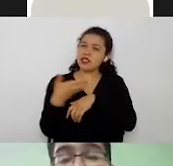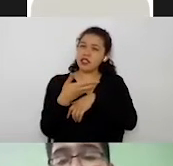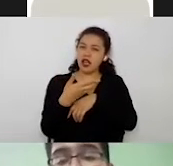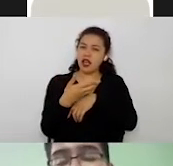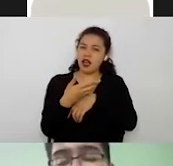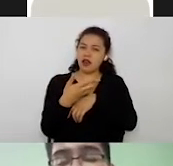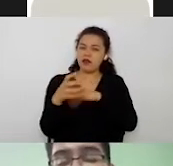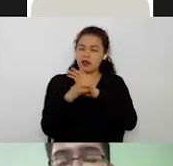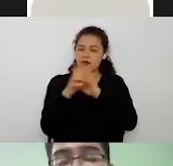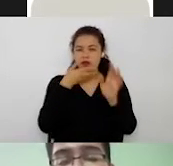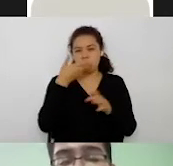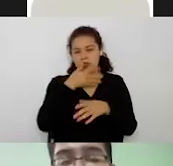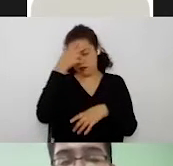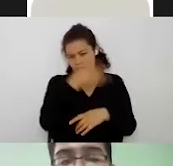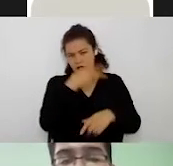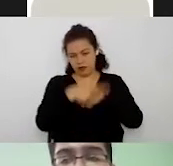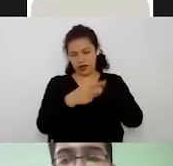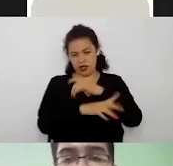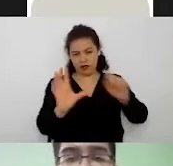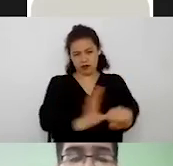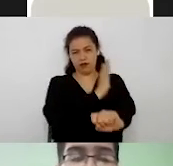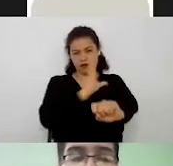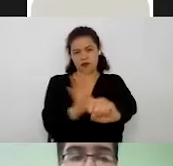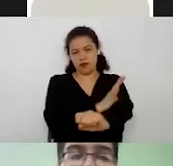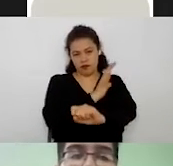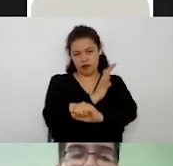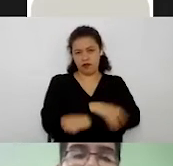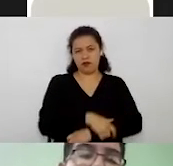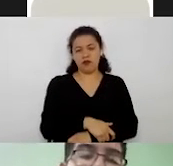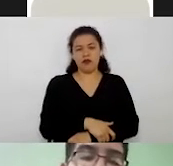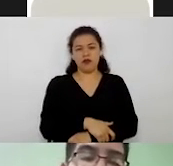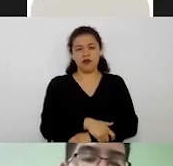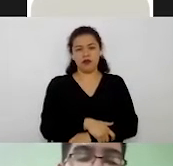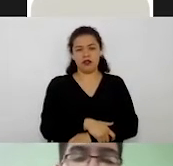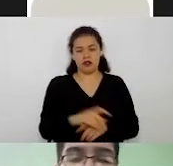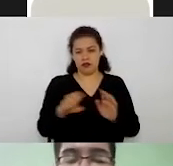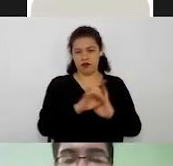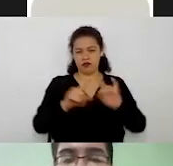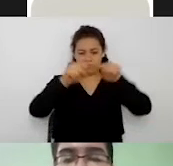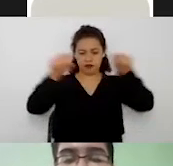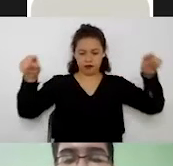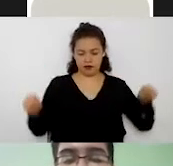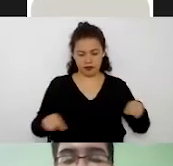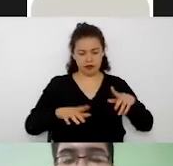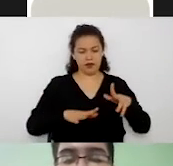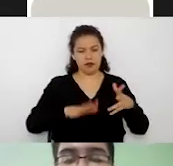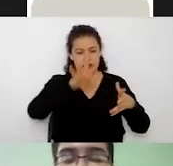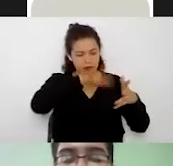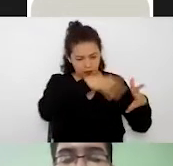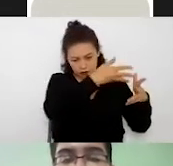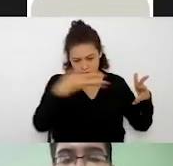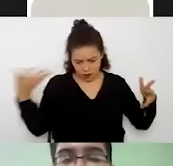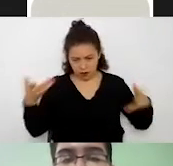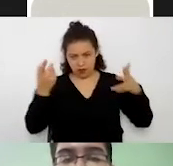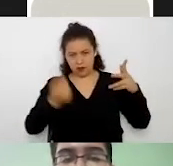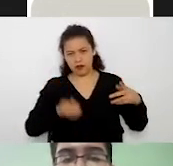haya señalizaciones de riesgo eléctrico, que son señalizaciones que se ponen, por ejemplo, en los tableros principales, en donde están las